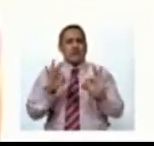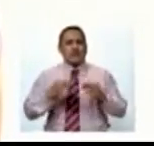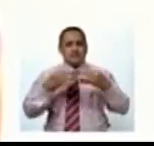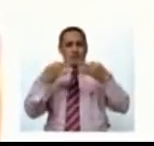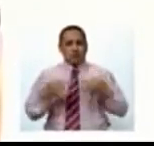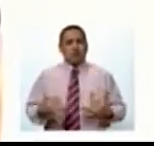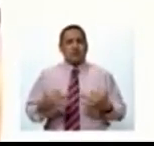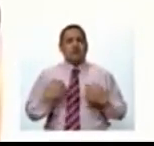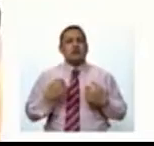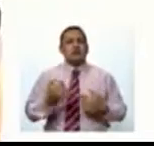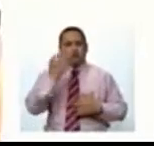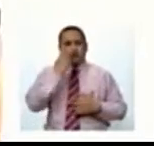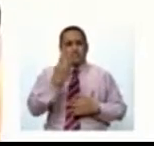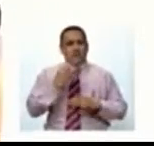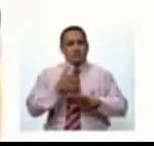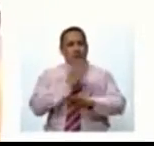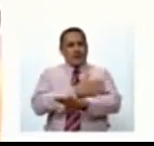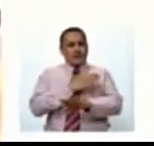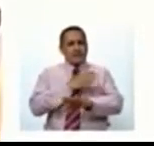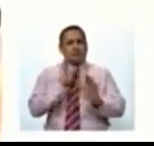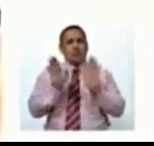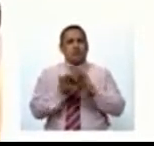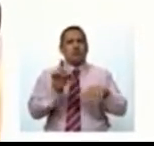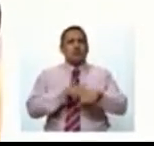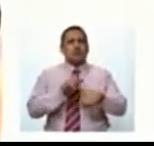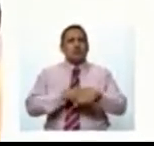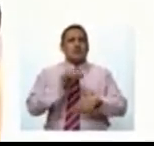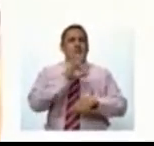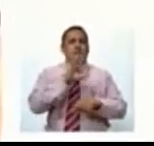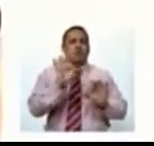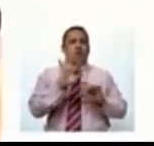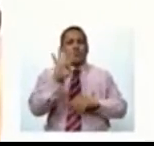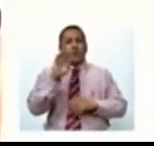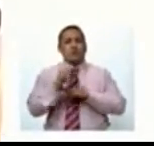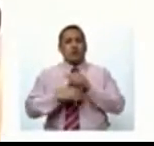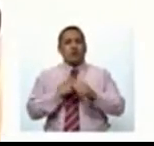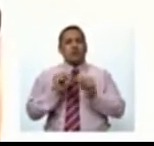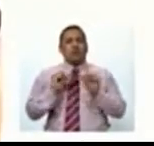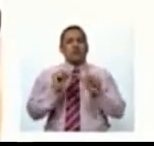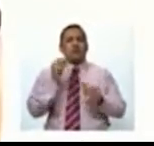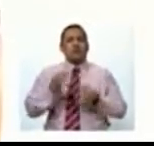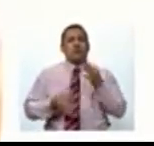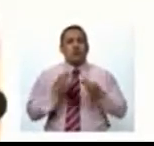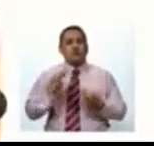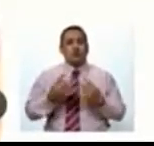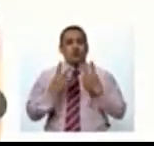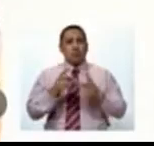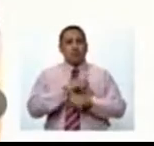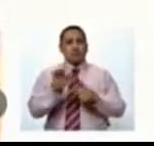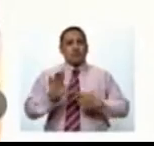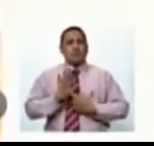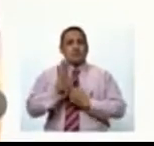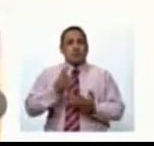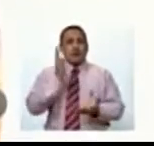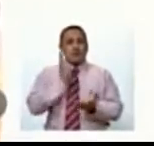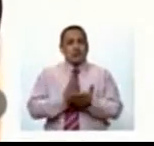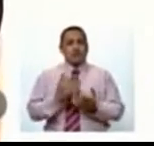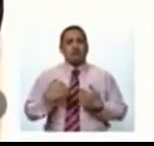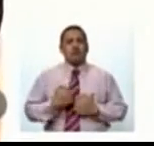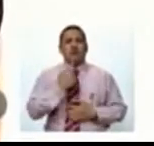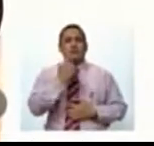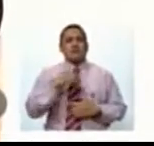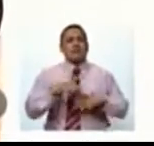definitiva y se ha excedido el plazo de 3, 4 años y sigo en el juicio, pues como no se ha expedido sentencia definitiva, digo